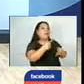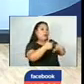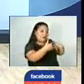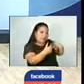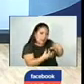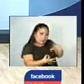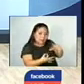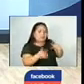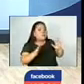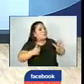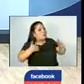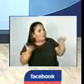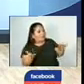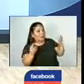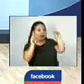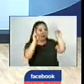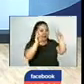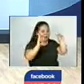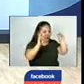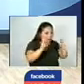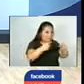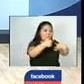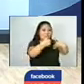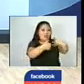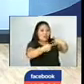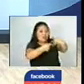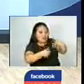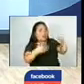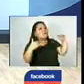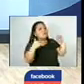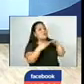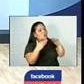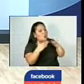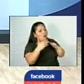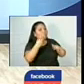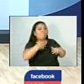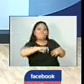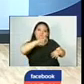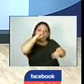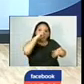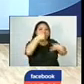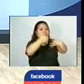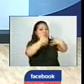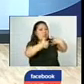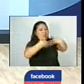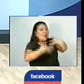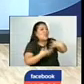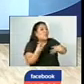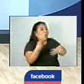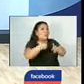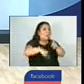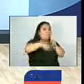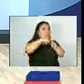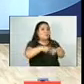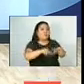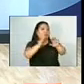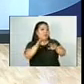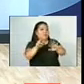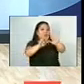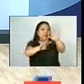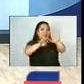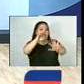la Asamblea Legislativa. Bueno, el tema del régimen de excepción y también el endurecimiento de las penas. Estamos hablando de hasta 75